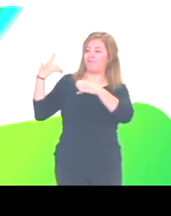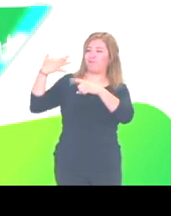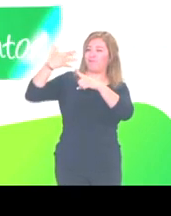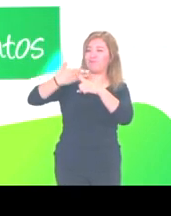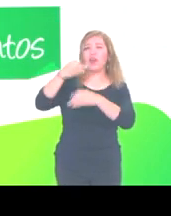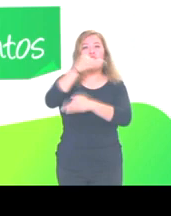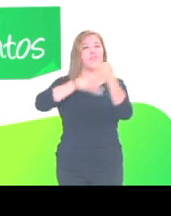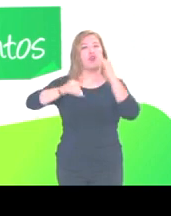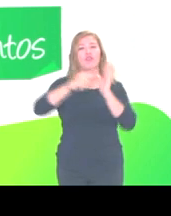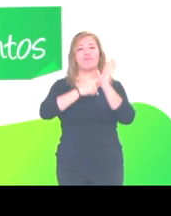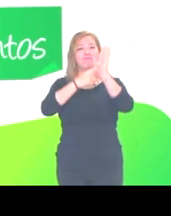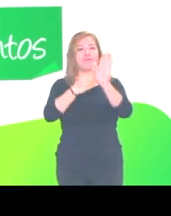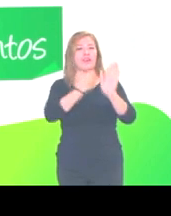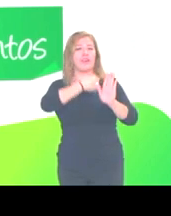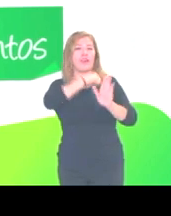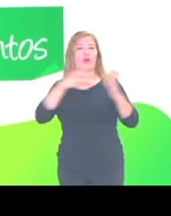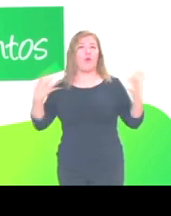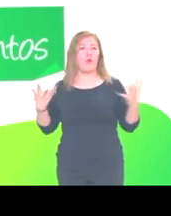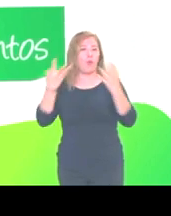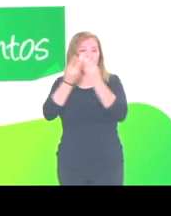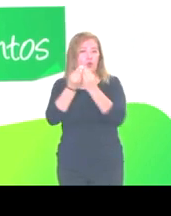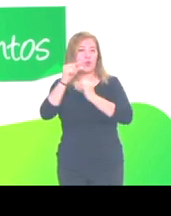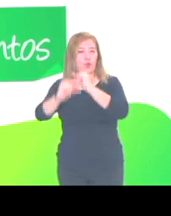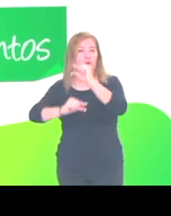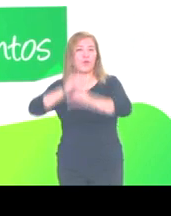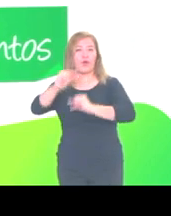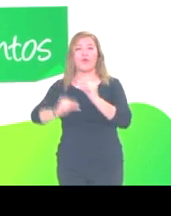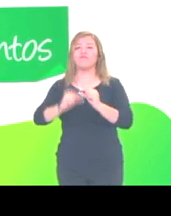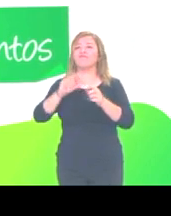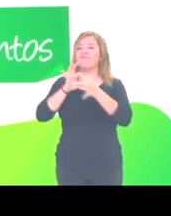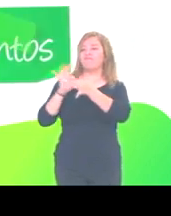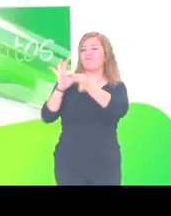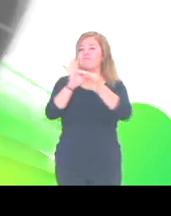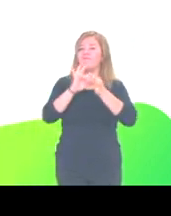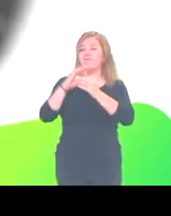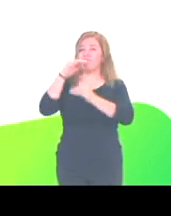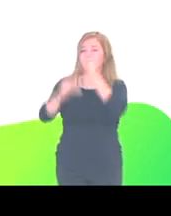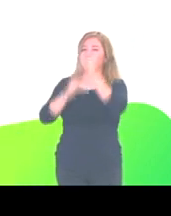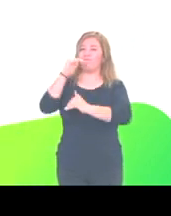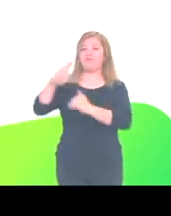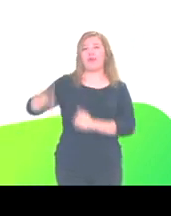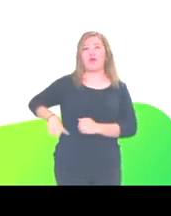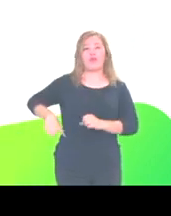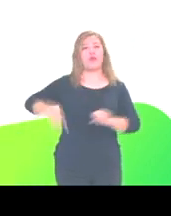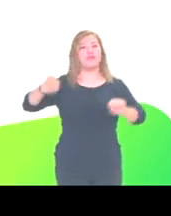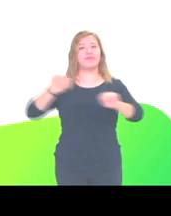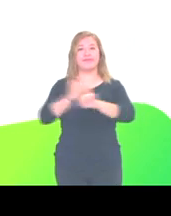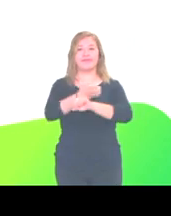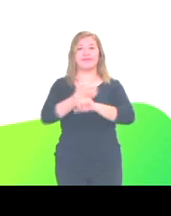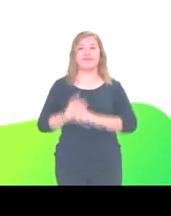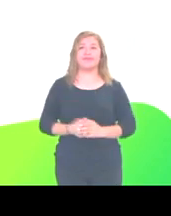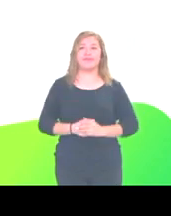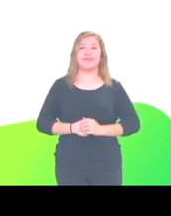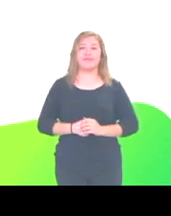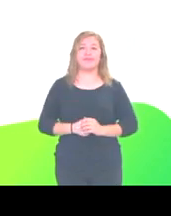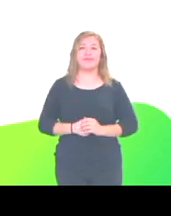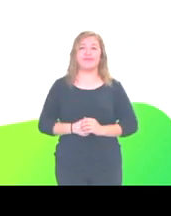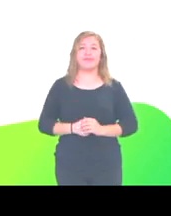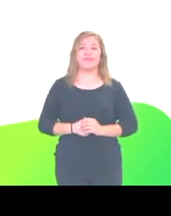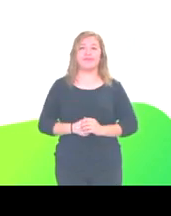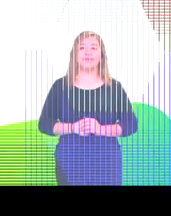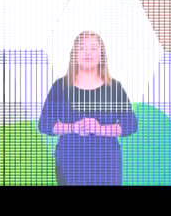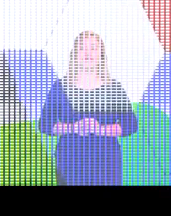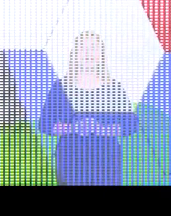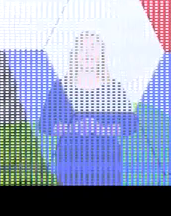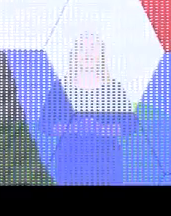pandemia, los resultados en salud los hemos construido juntos. ¡Prosperemos! Vamos juntos, Gobierno del Estado.